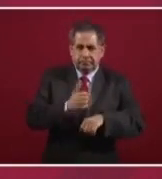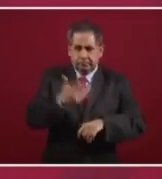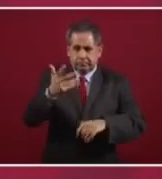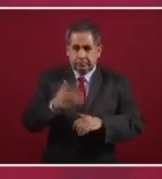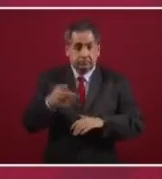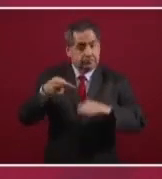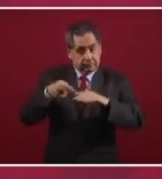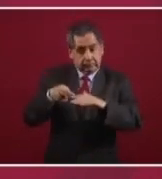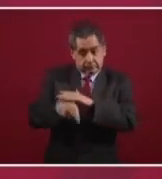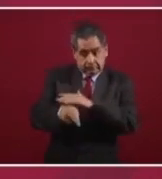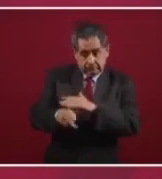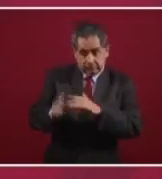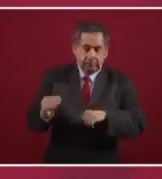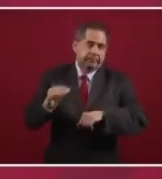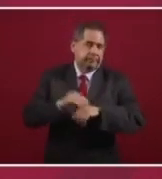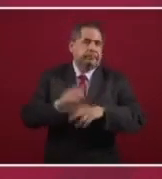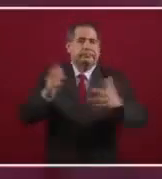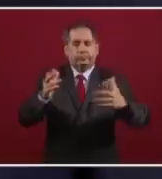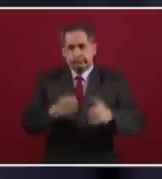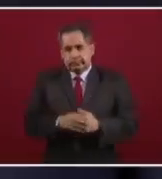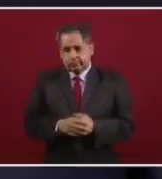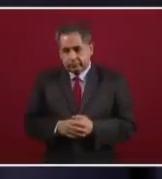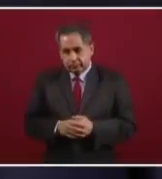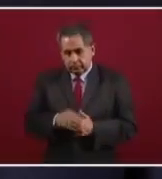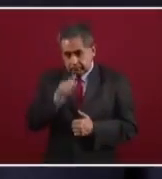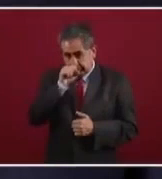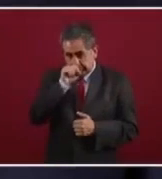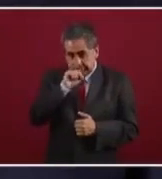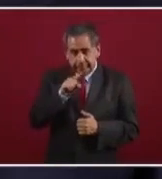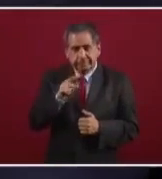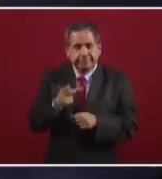al metro. Y